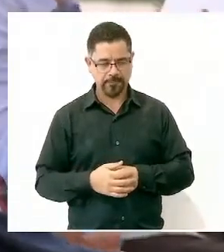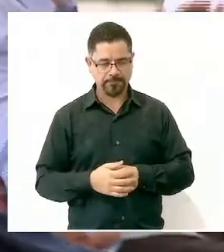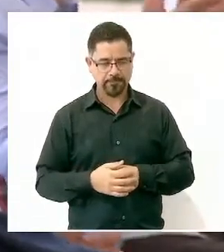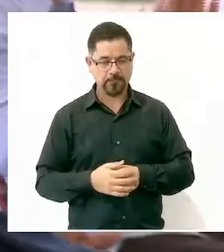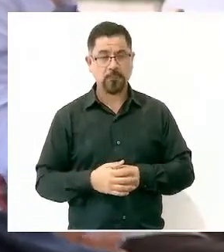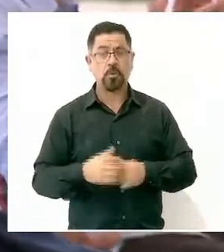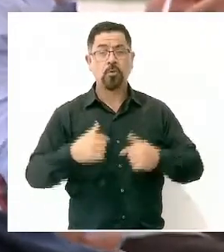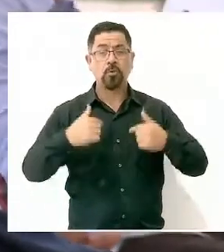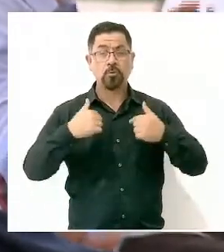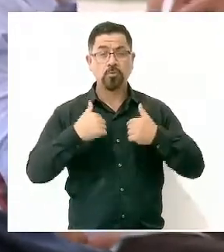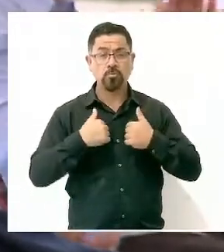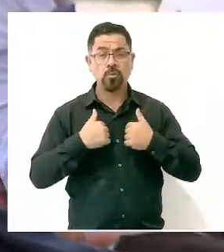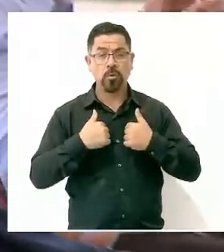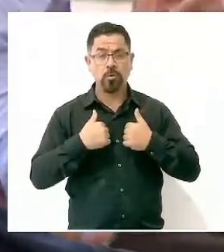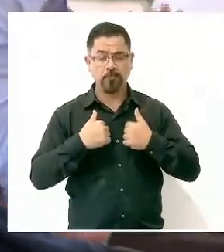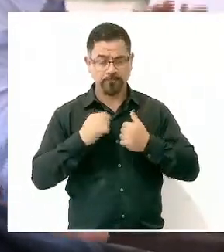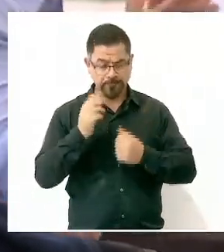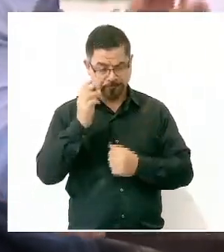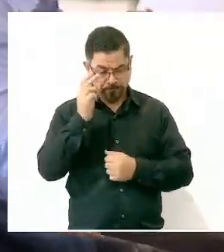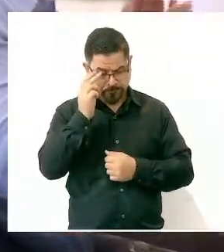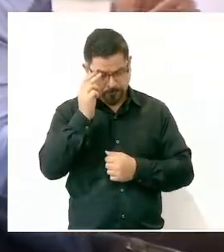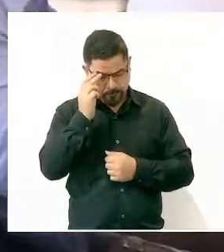Lo hago